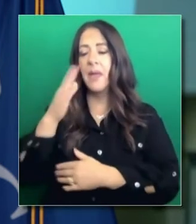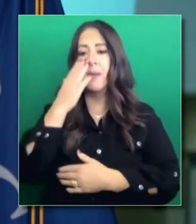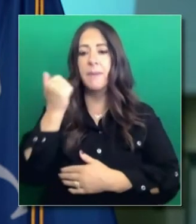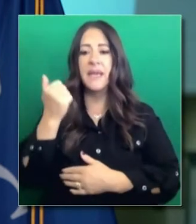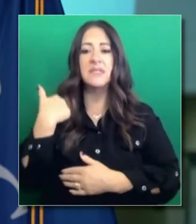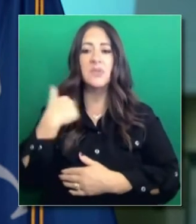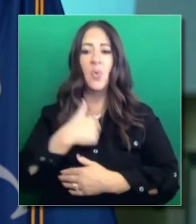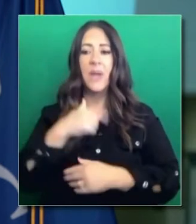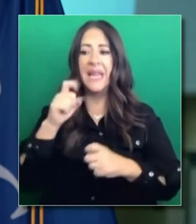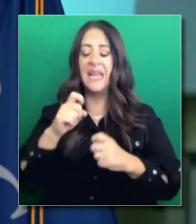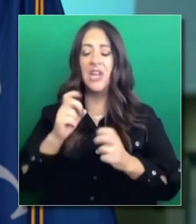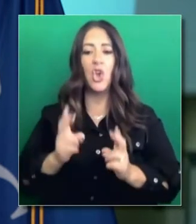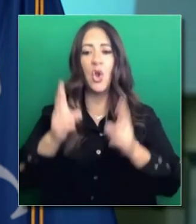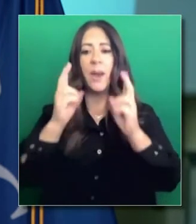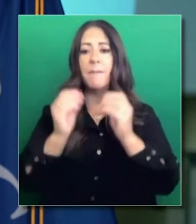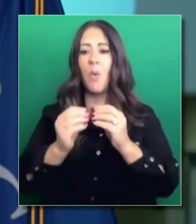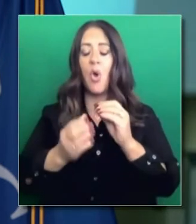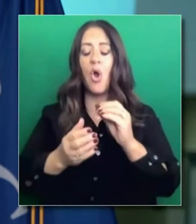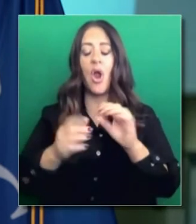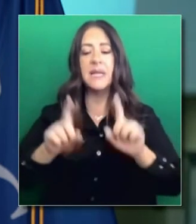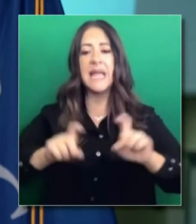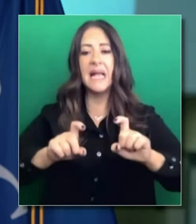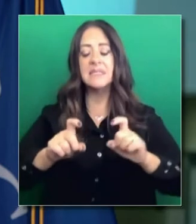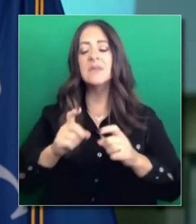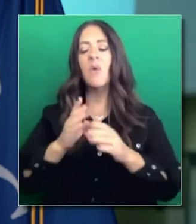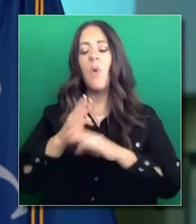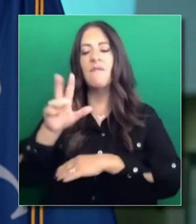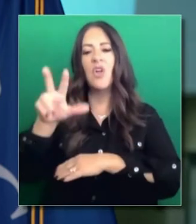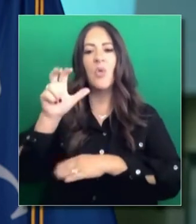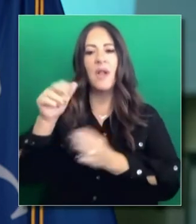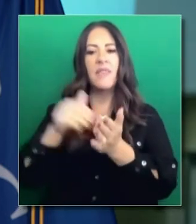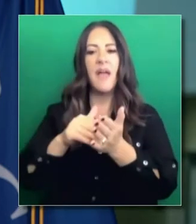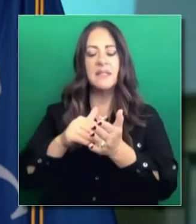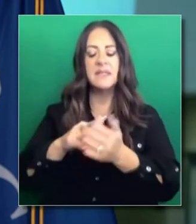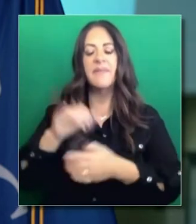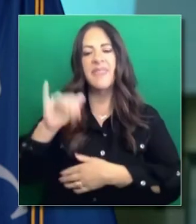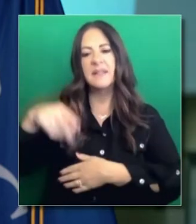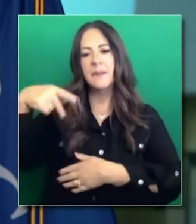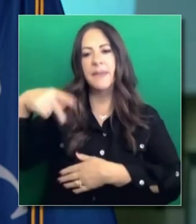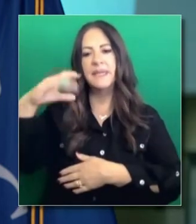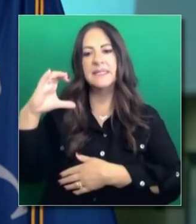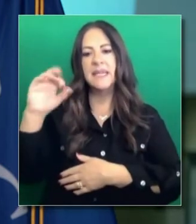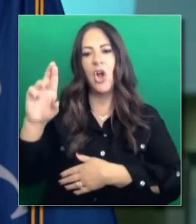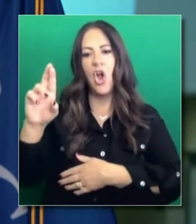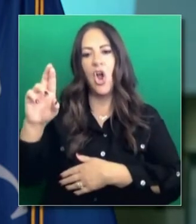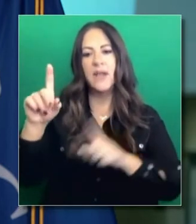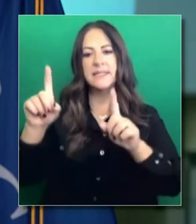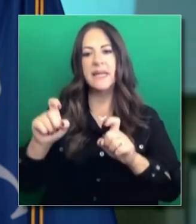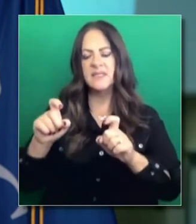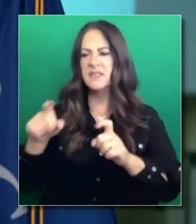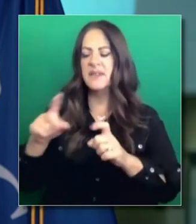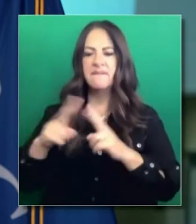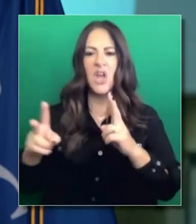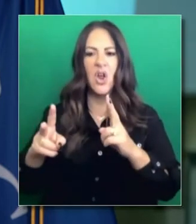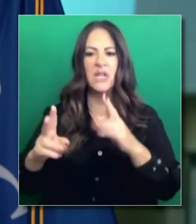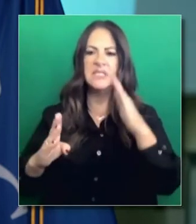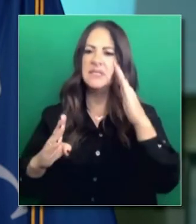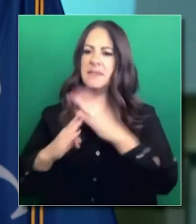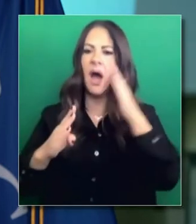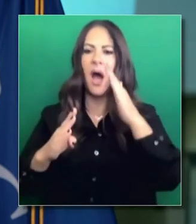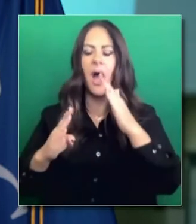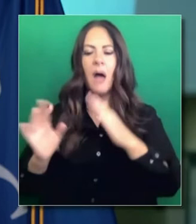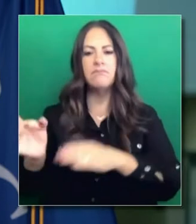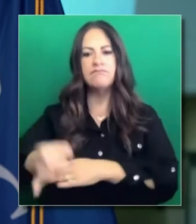hasta 150,000 pruebas analizadas cuando esté operando al máximo. Son las pruebas PCR, son las que están a